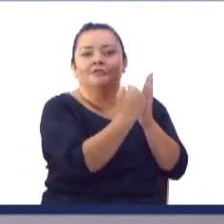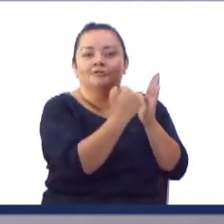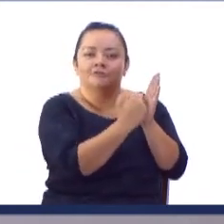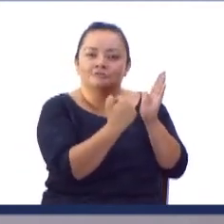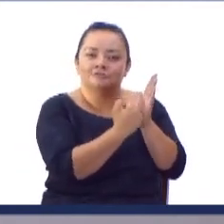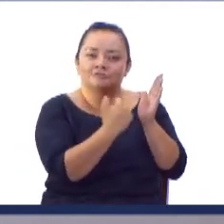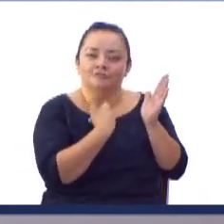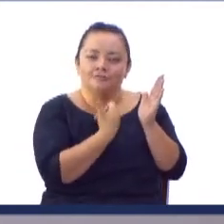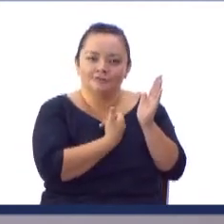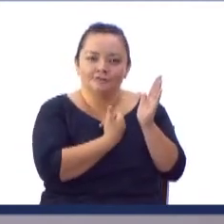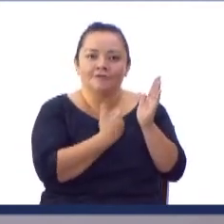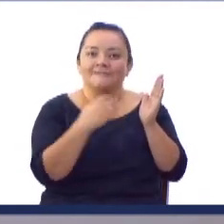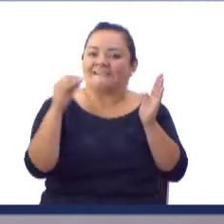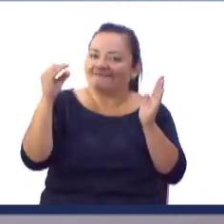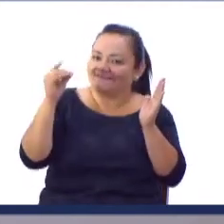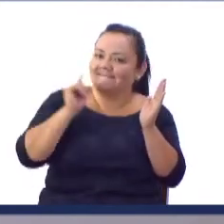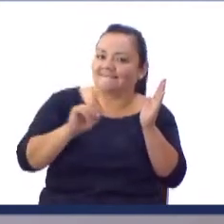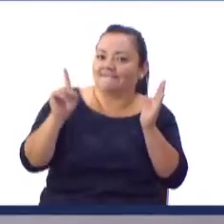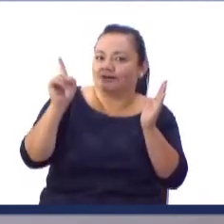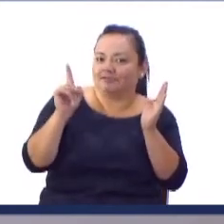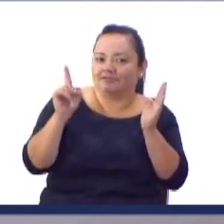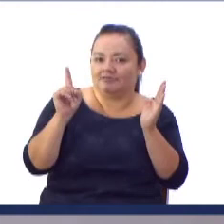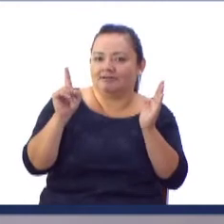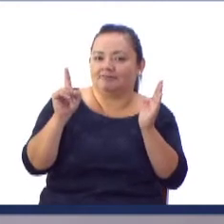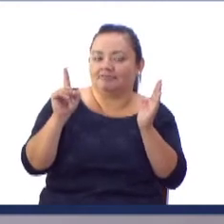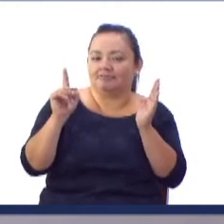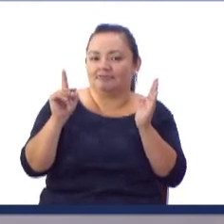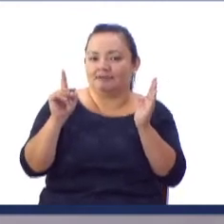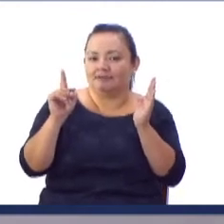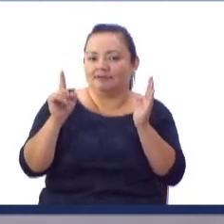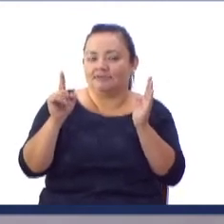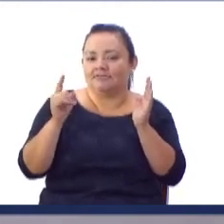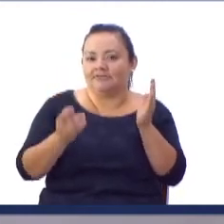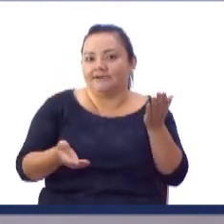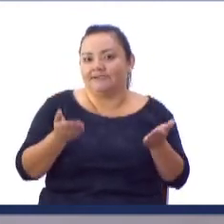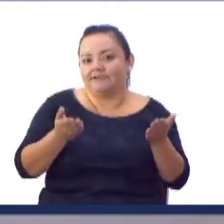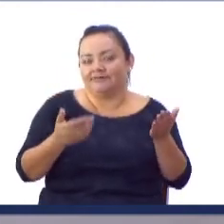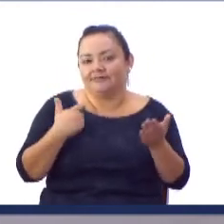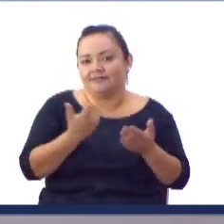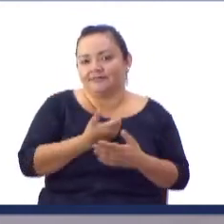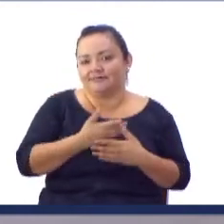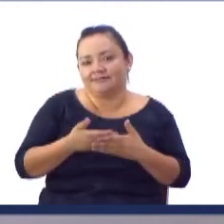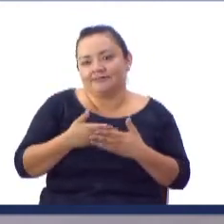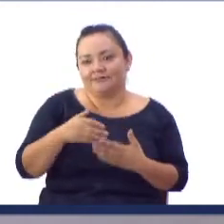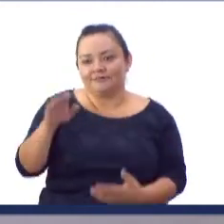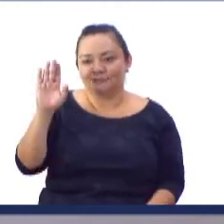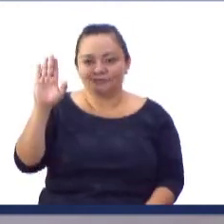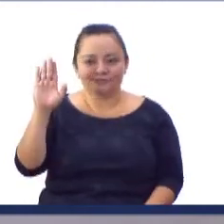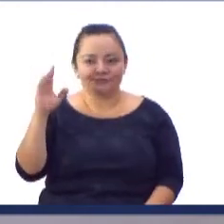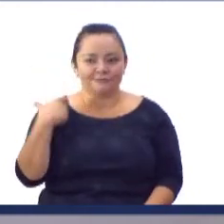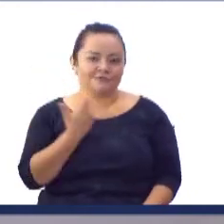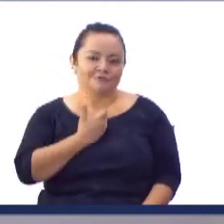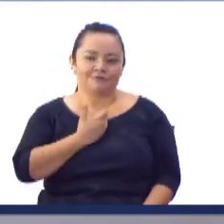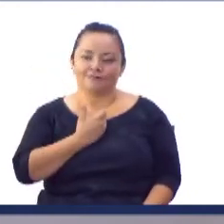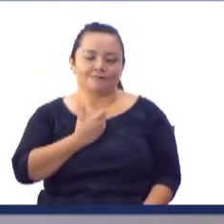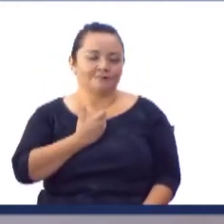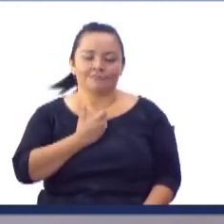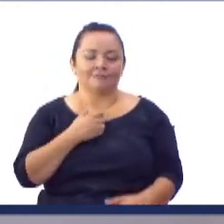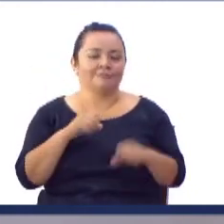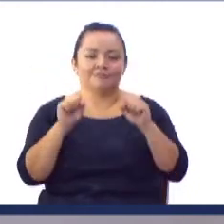podernos como referirnos como platicar con dios y muchos es pesar de que somos hijos de dios no hemos logrado